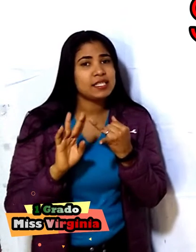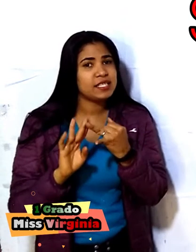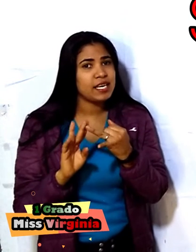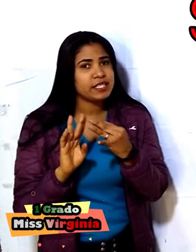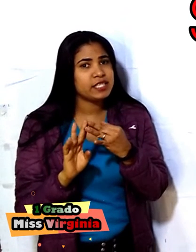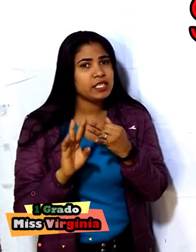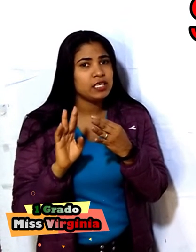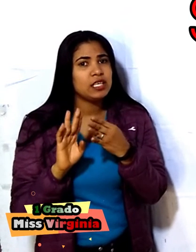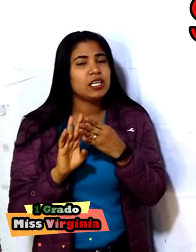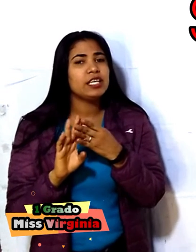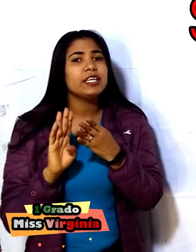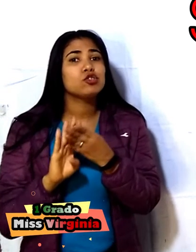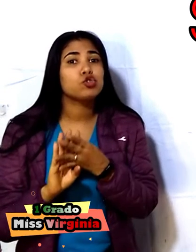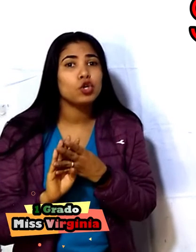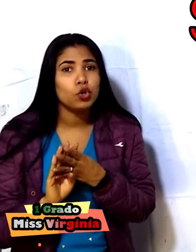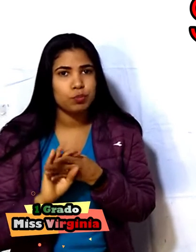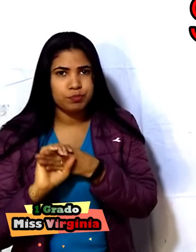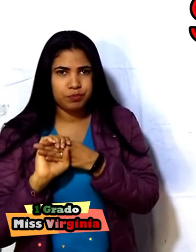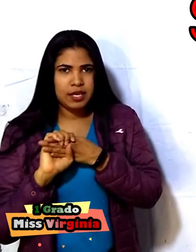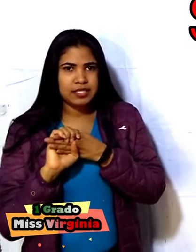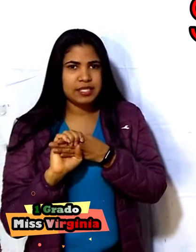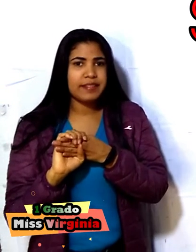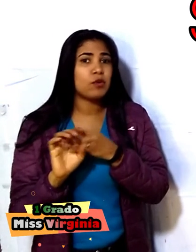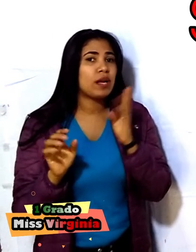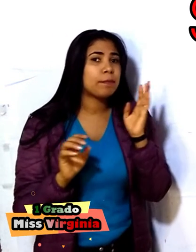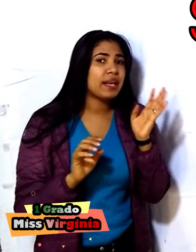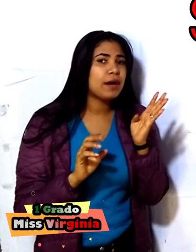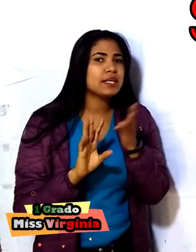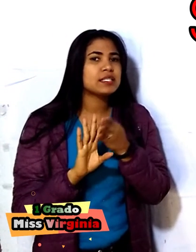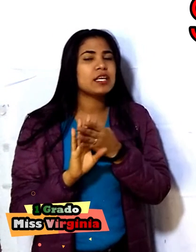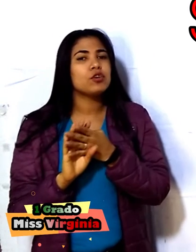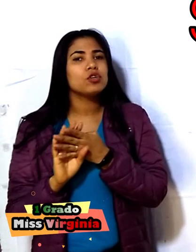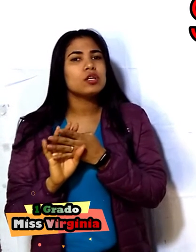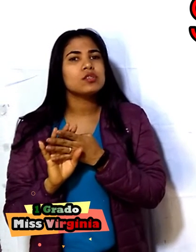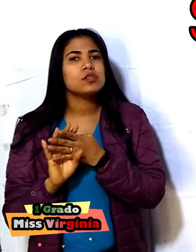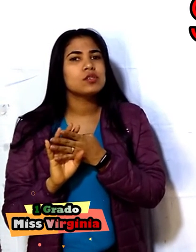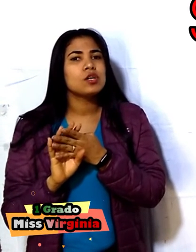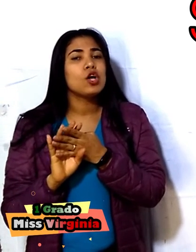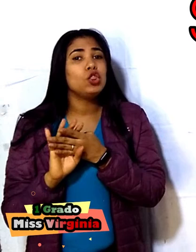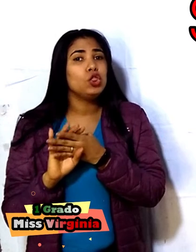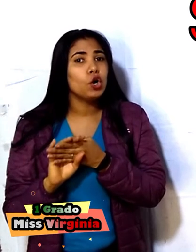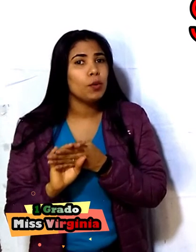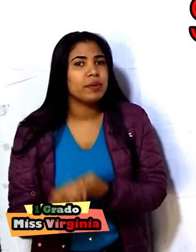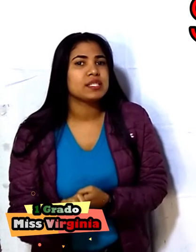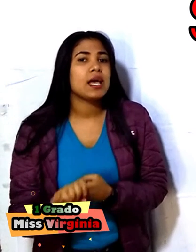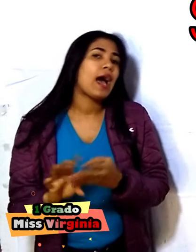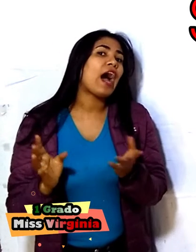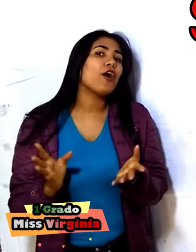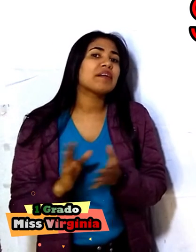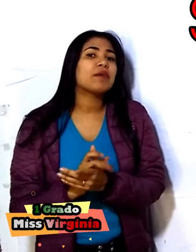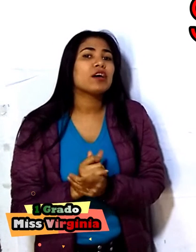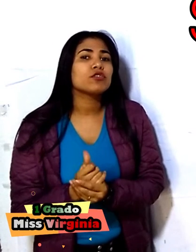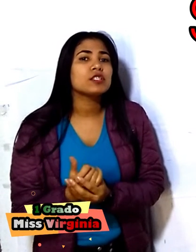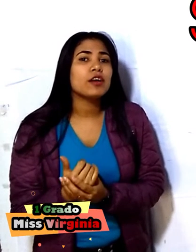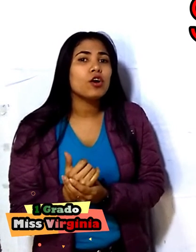cha, che, chi y cho, ya, de unas palabras y unos nombres.